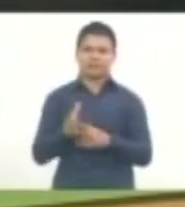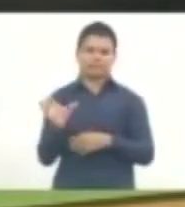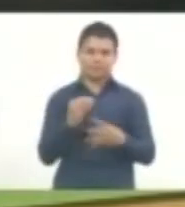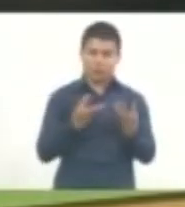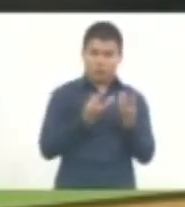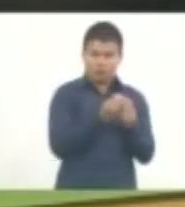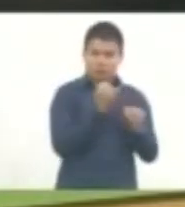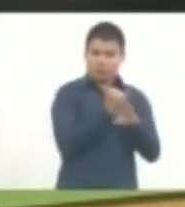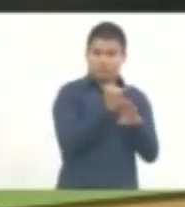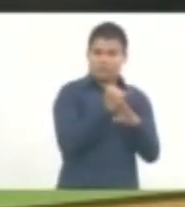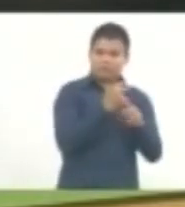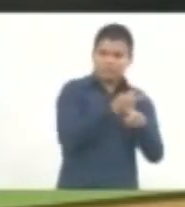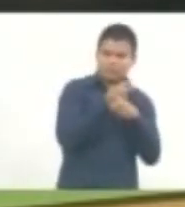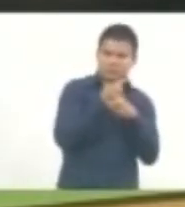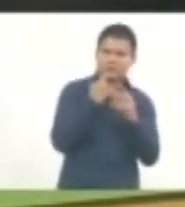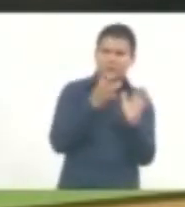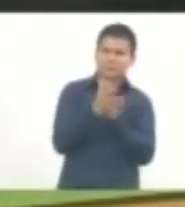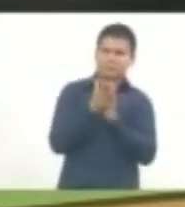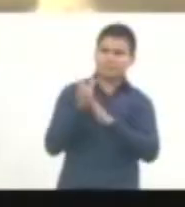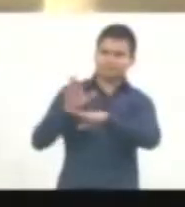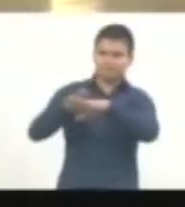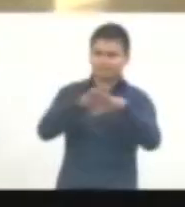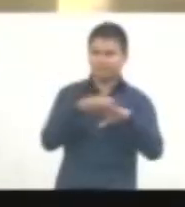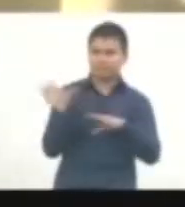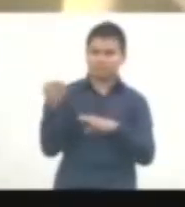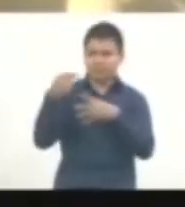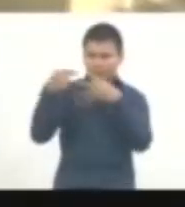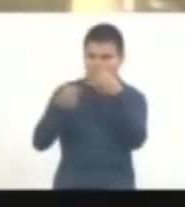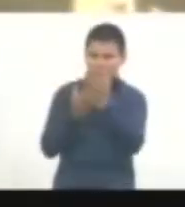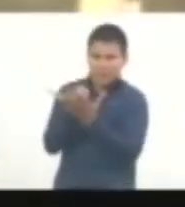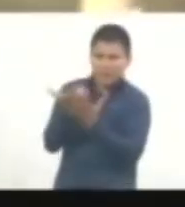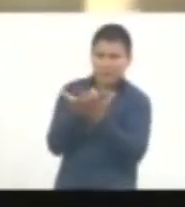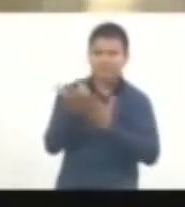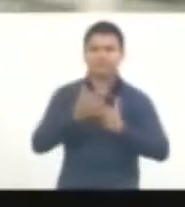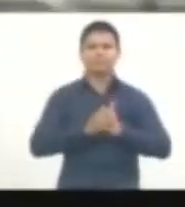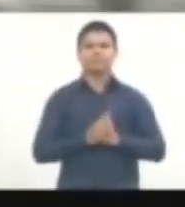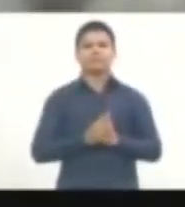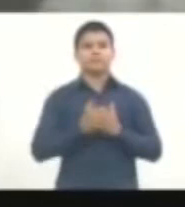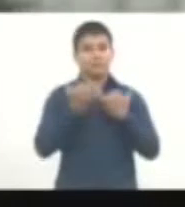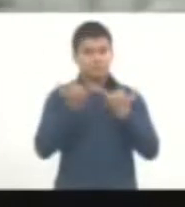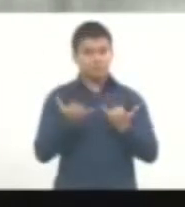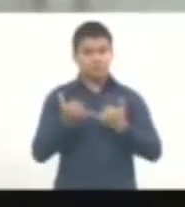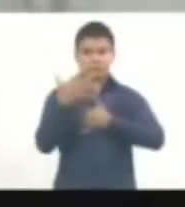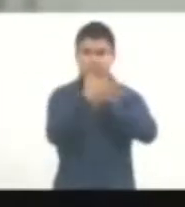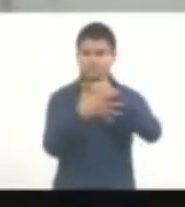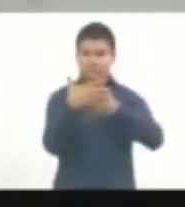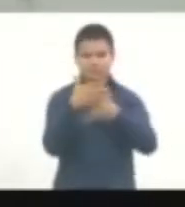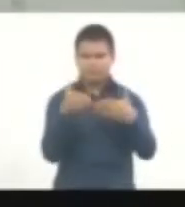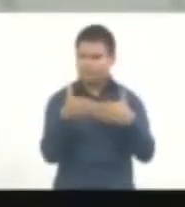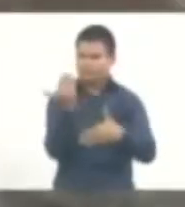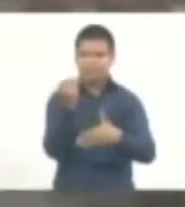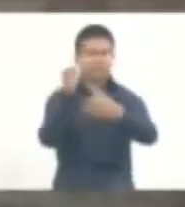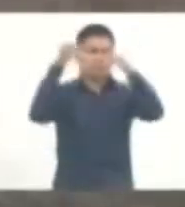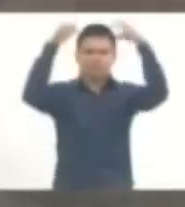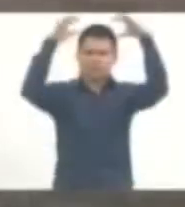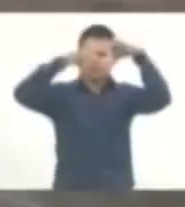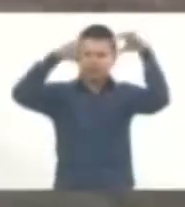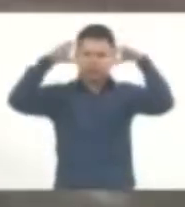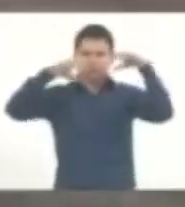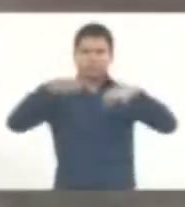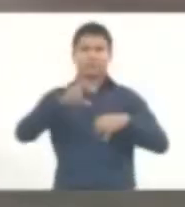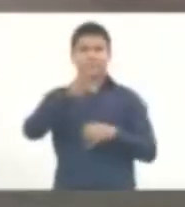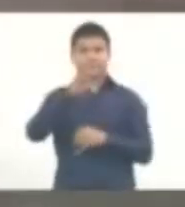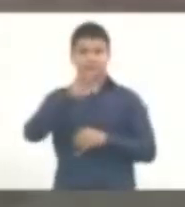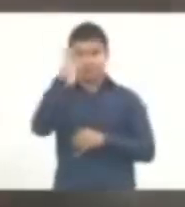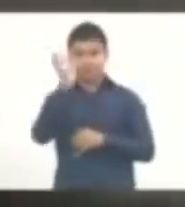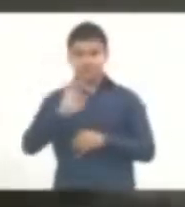tragedias como la del sur del Atlántico. En el país arranca la temporada de lluvias y el IDEAN anunció que el 30% de los